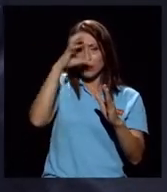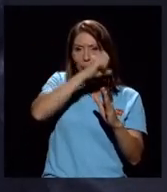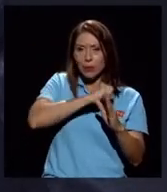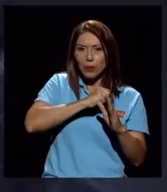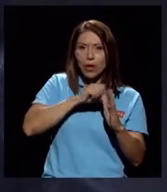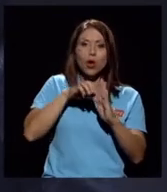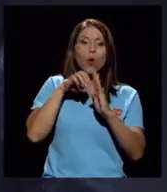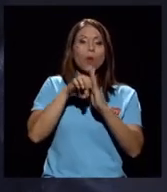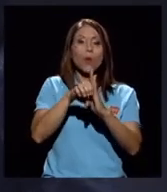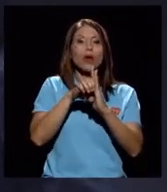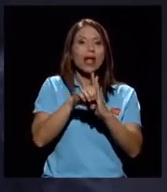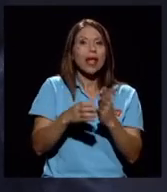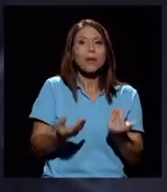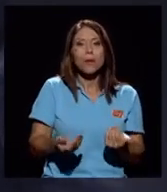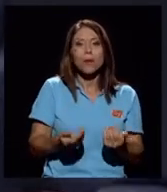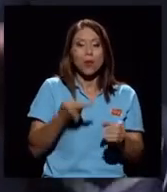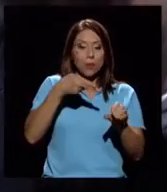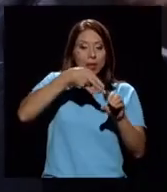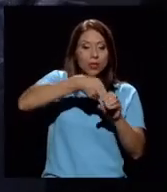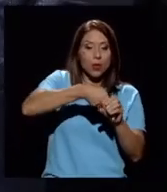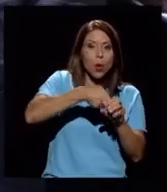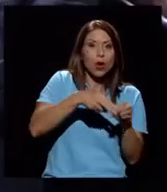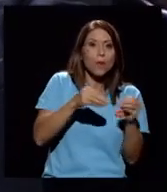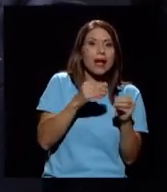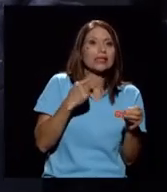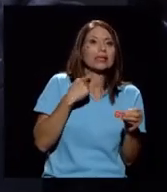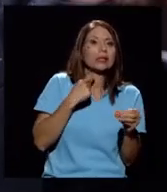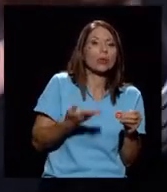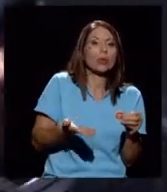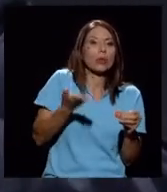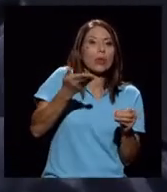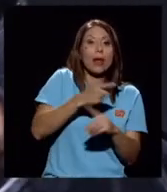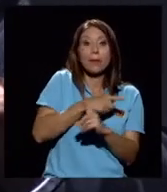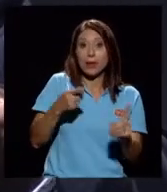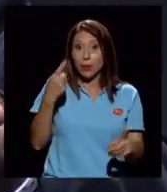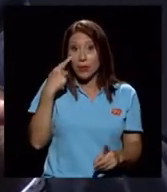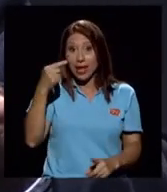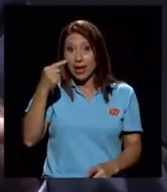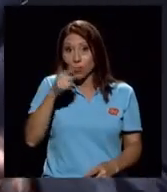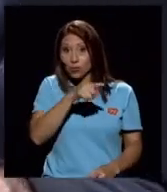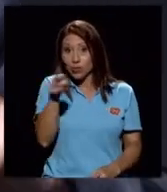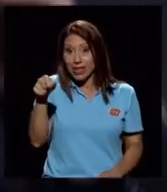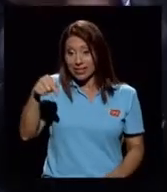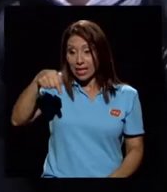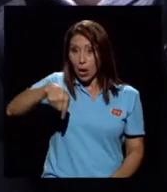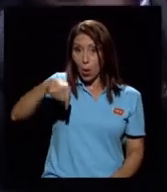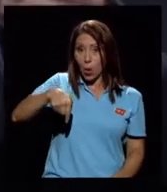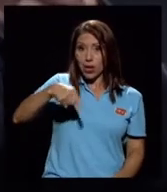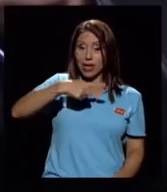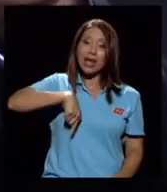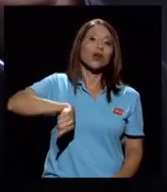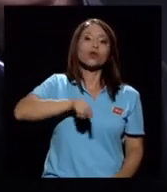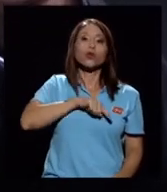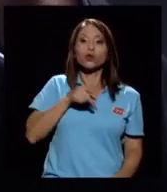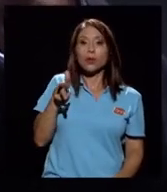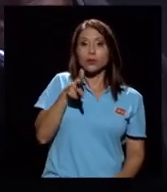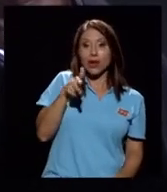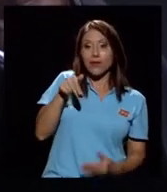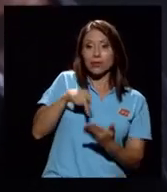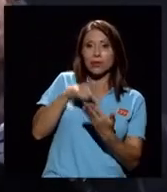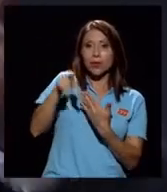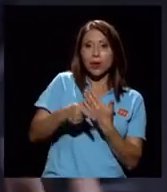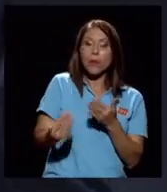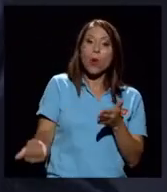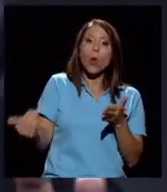ejemplo el alza en los precios del petróleo pero vean ustedes que hoy hoy que estamos grabando este programa mayor precio del petróleo